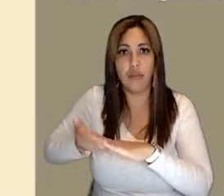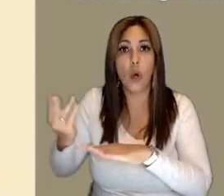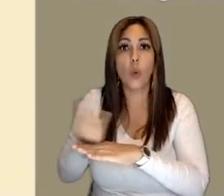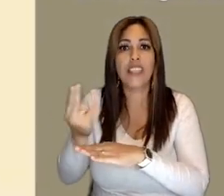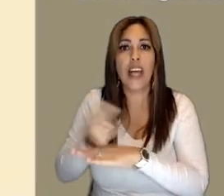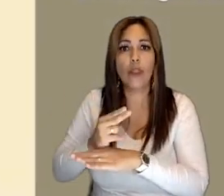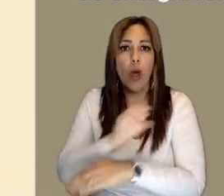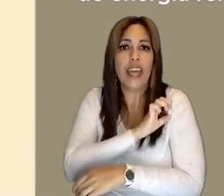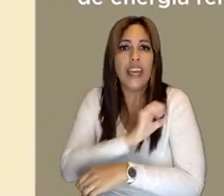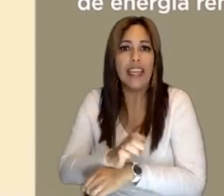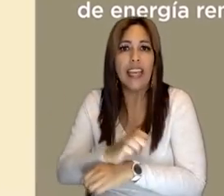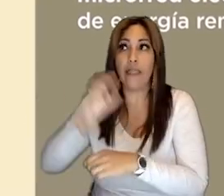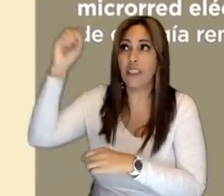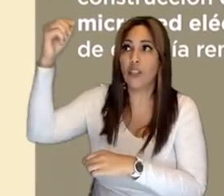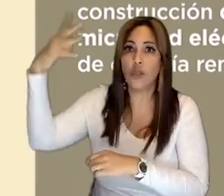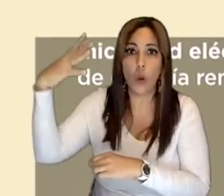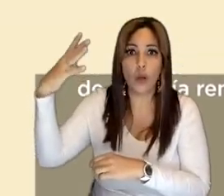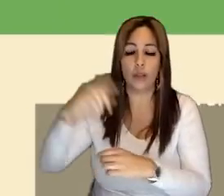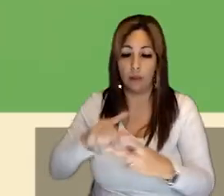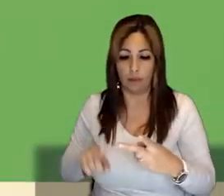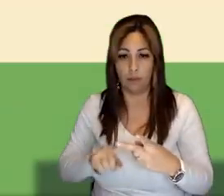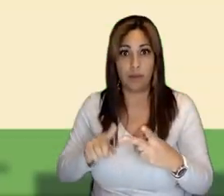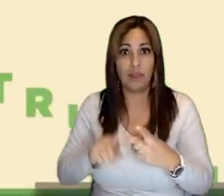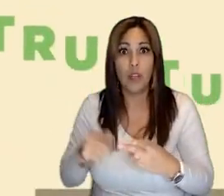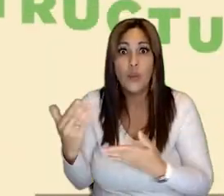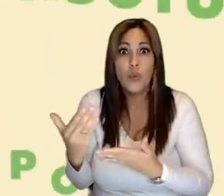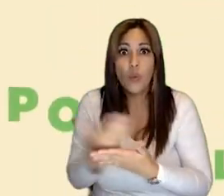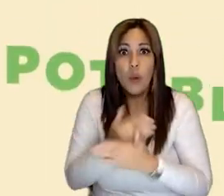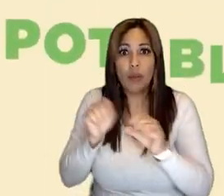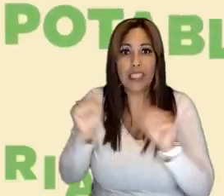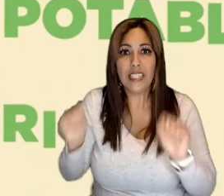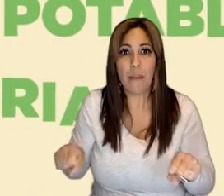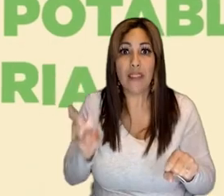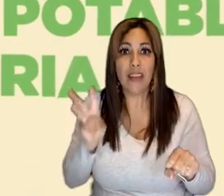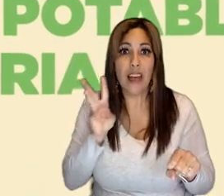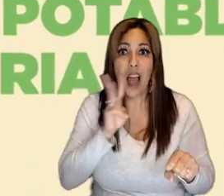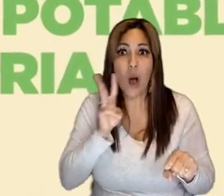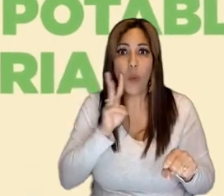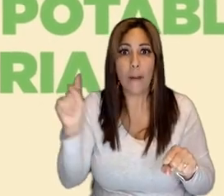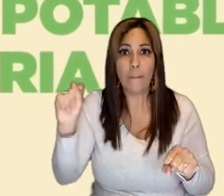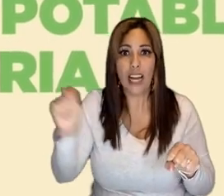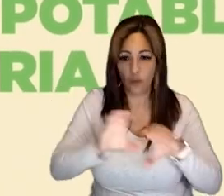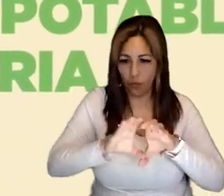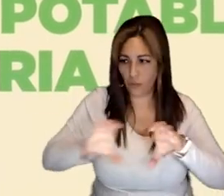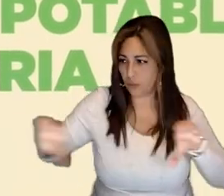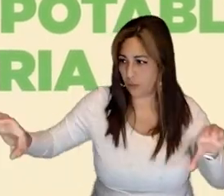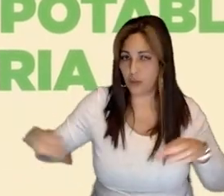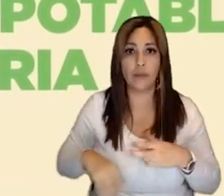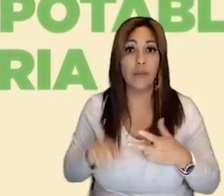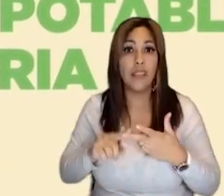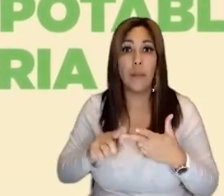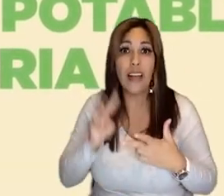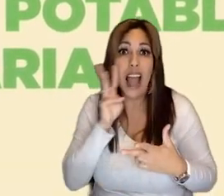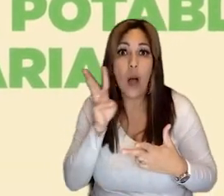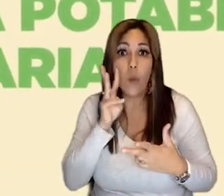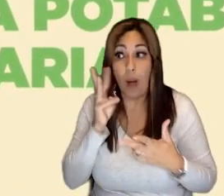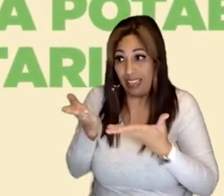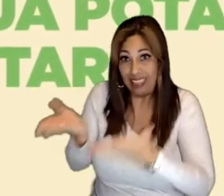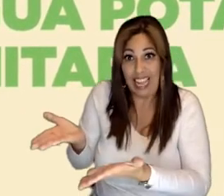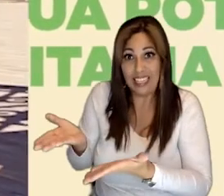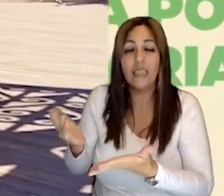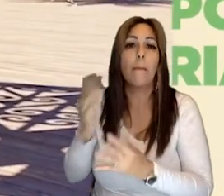de energía renovable, de un nuevo sistema sanitario y mejoras a las plantas existentes de agua